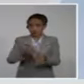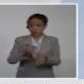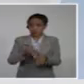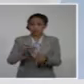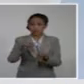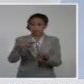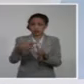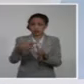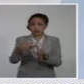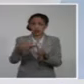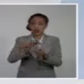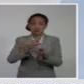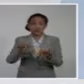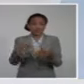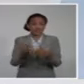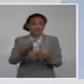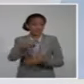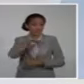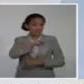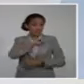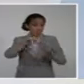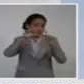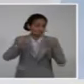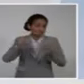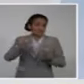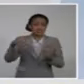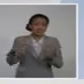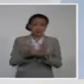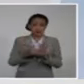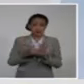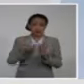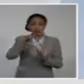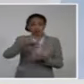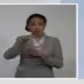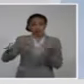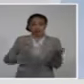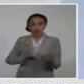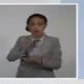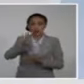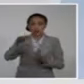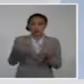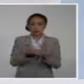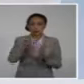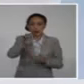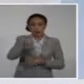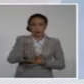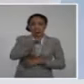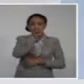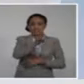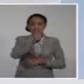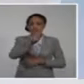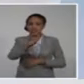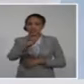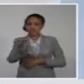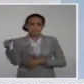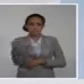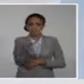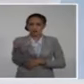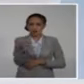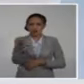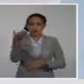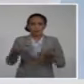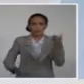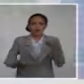ayer habíamos bajado de los 5.000 a 4.000, hoy son 136 menos que el